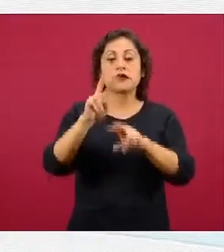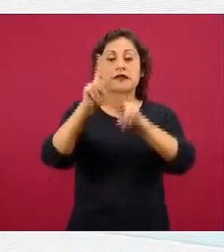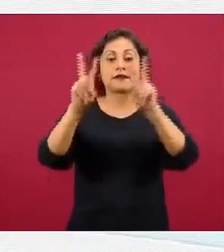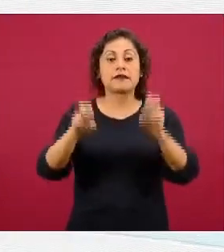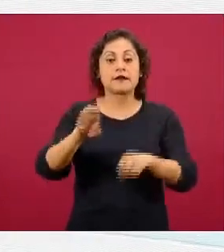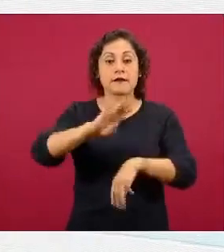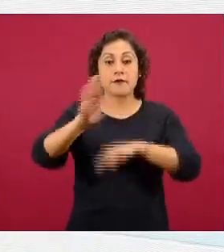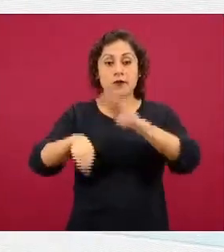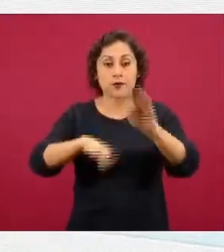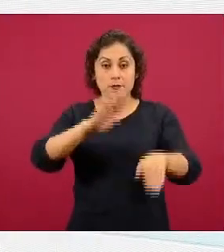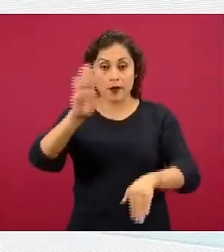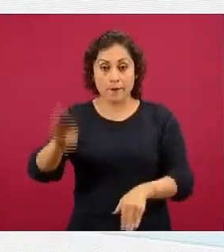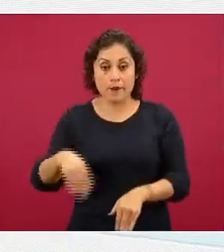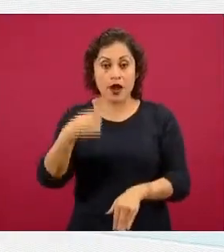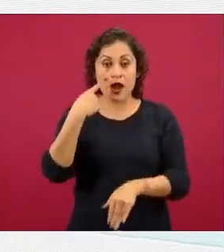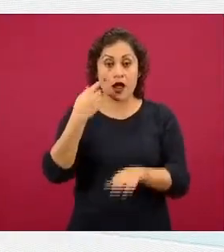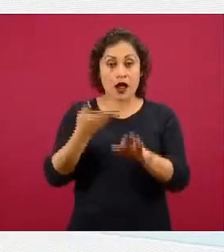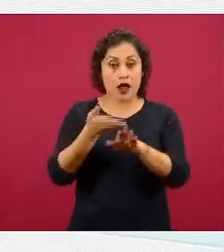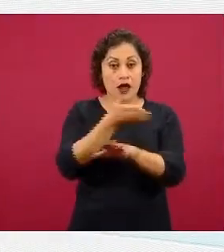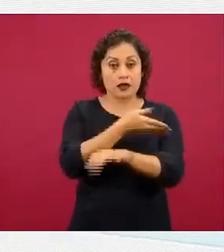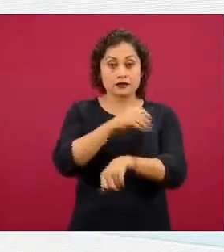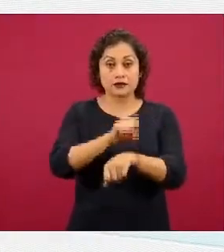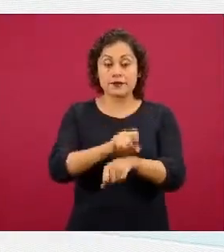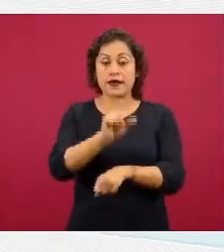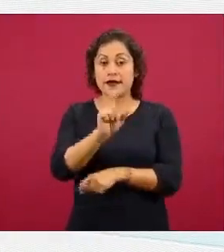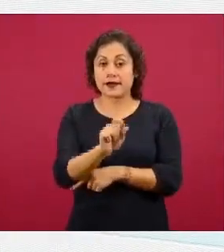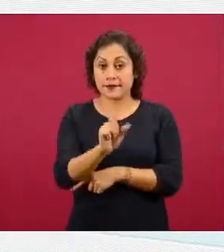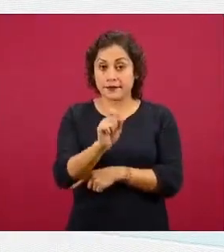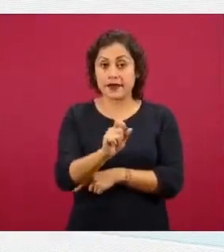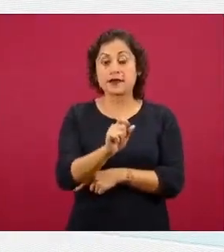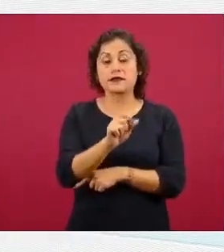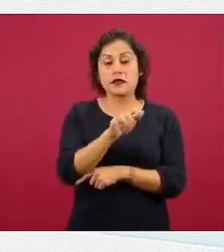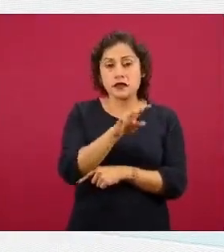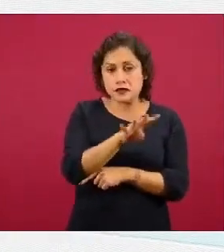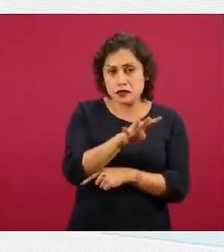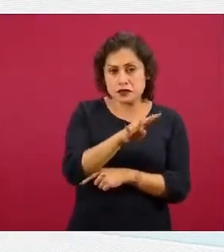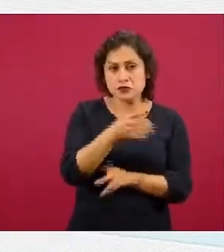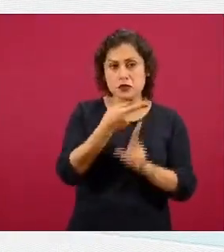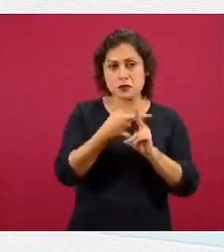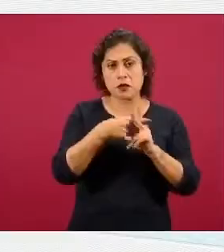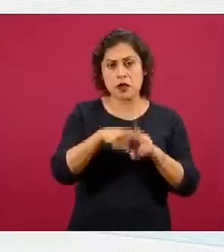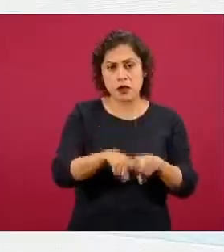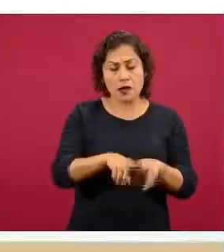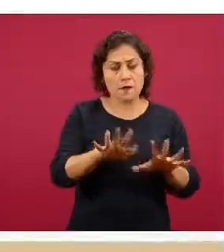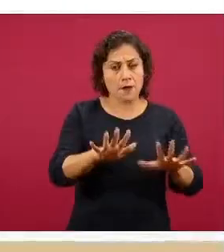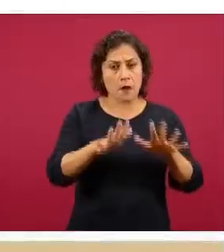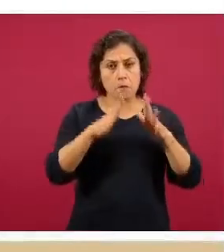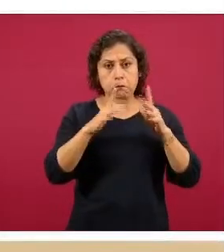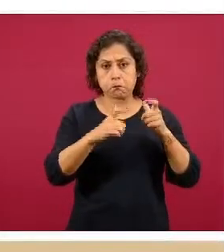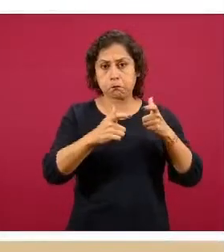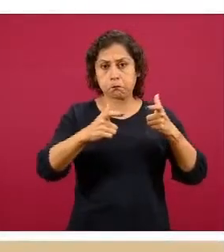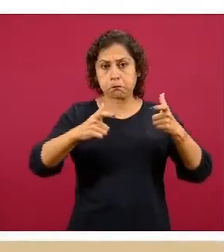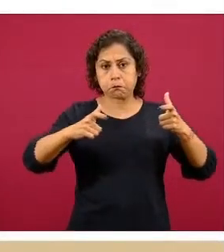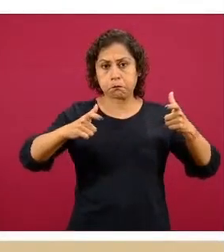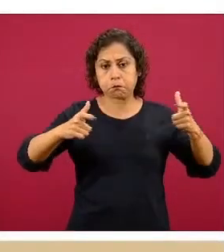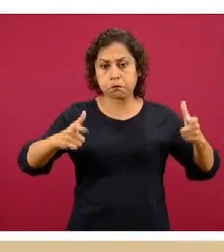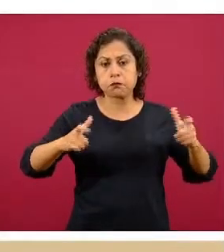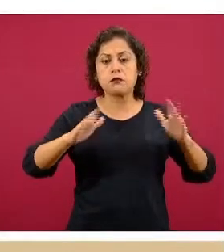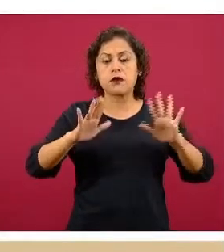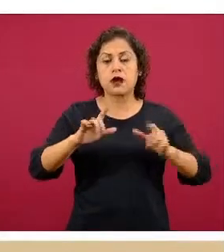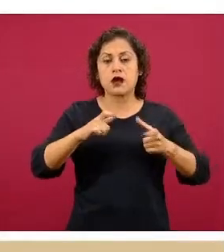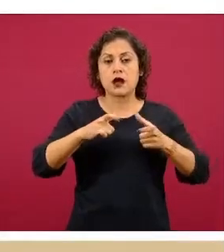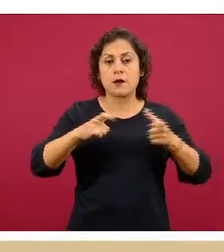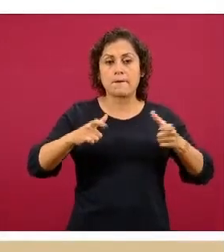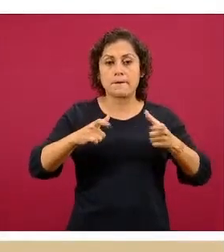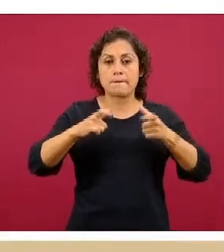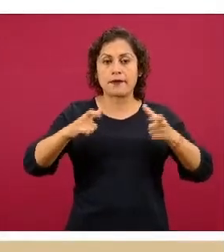de mortalidad, desde la semana 20 o 19 que pensó el exceso, se ha tenido prácticamente un ascenso continuo de